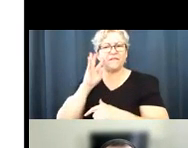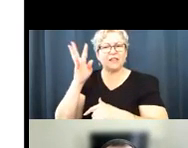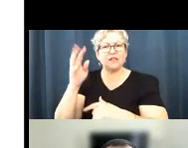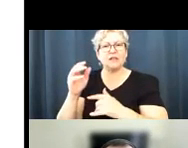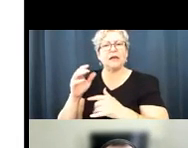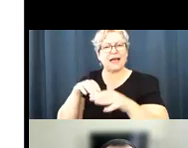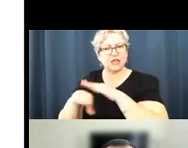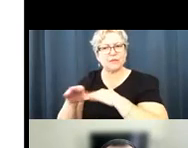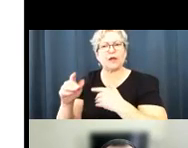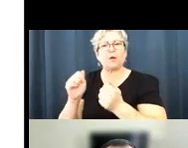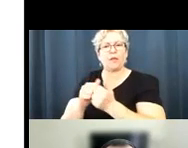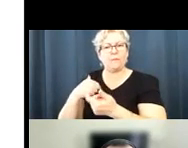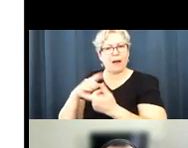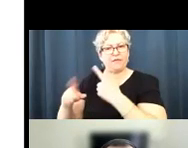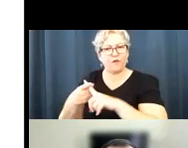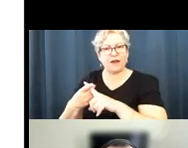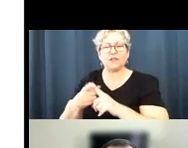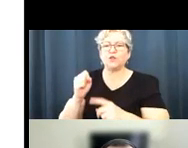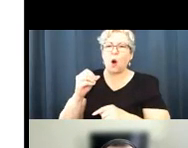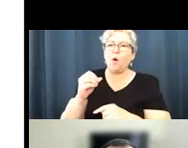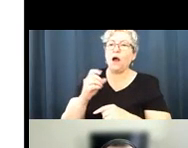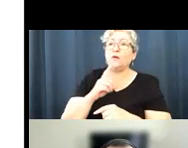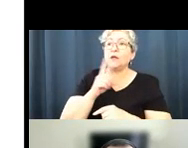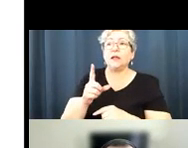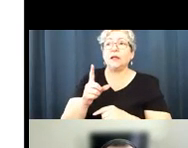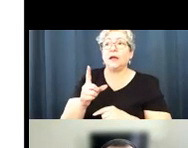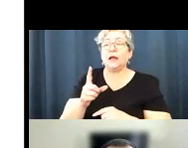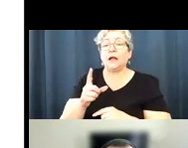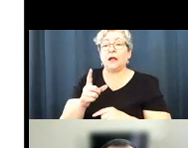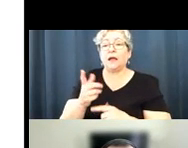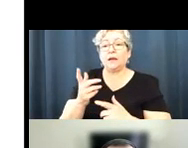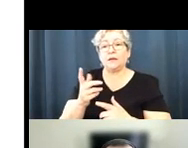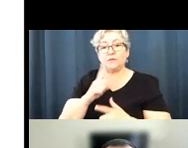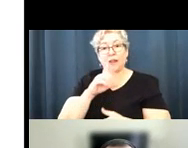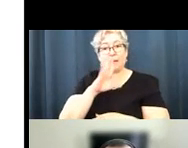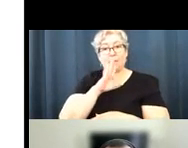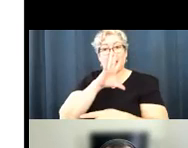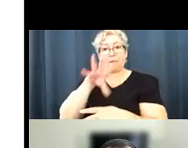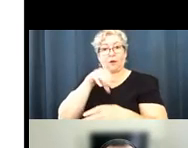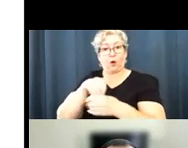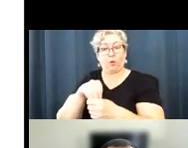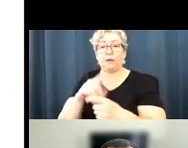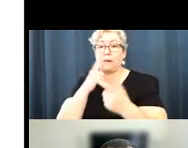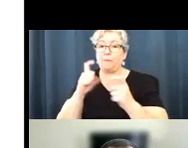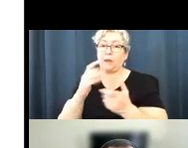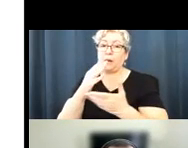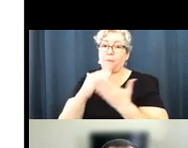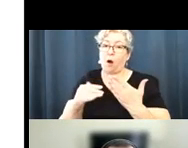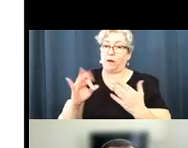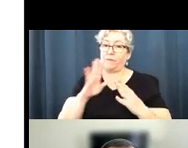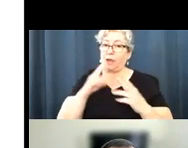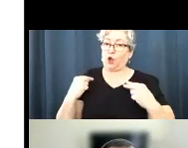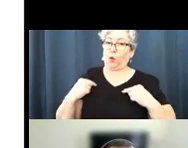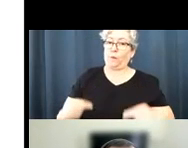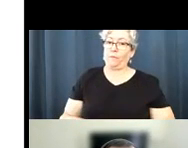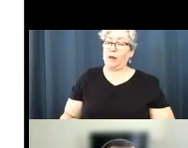Yahoo, pude hacer un Fantasy accesible y podía yo jugar con mi compañero. Ser incluido es